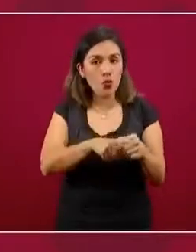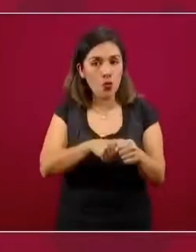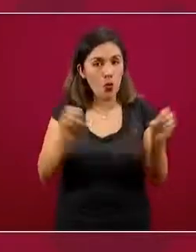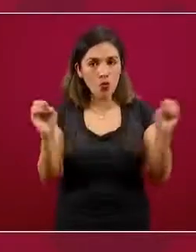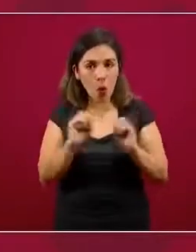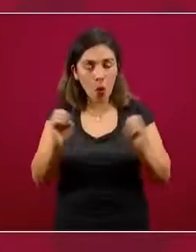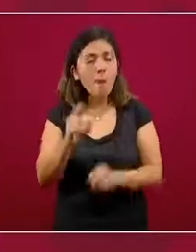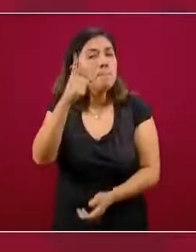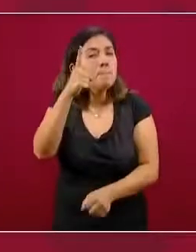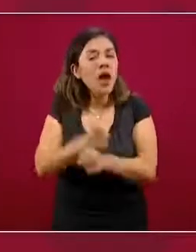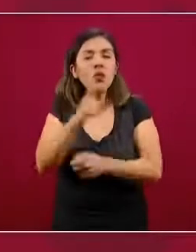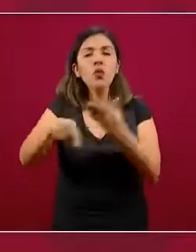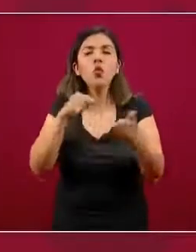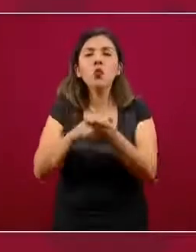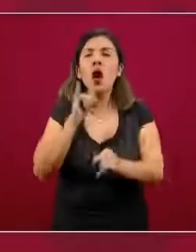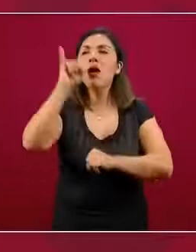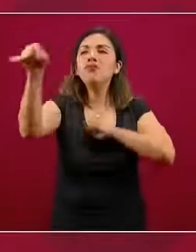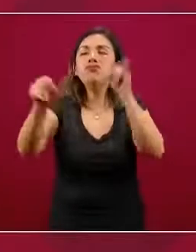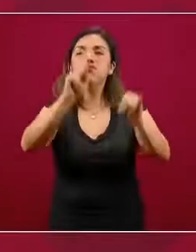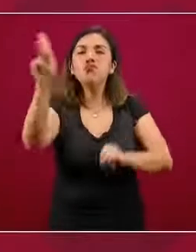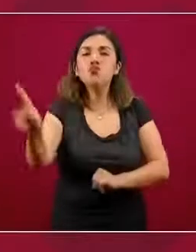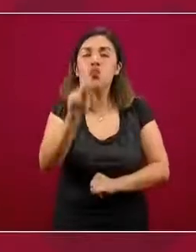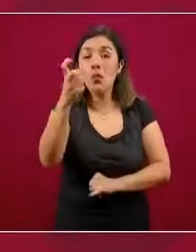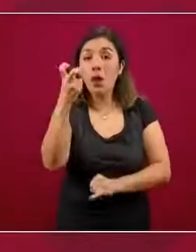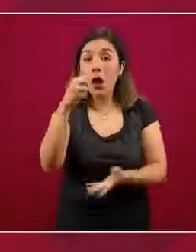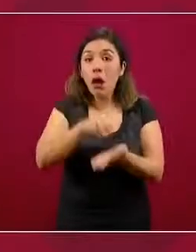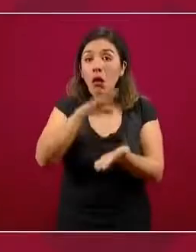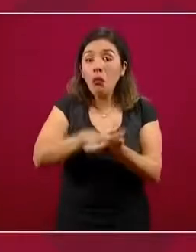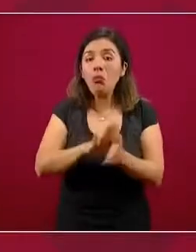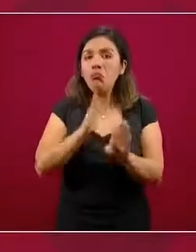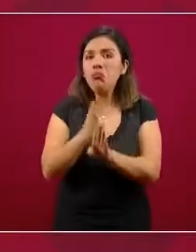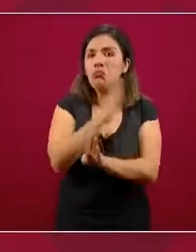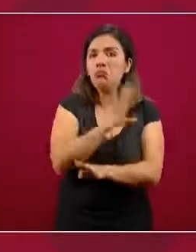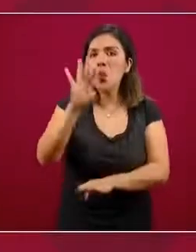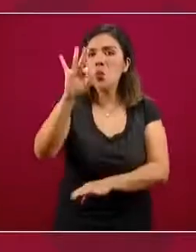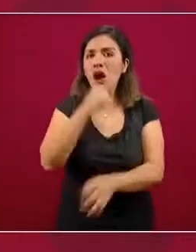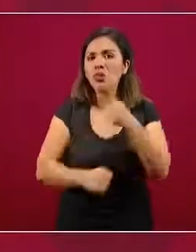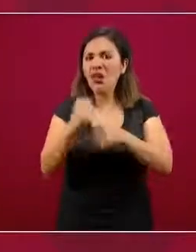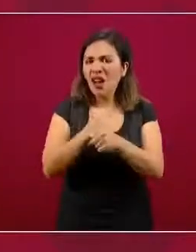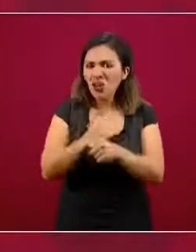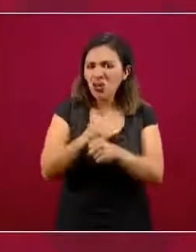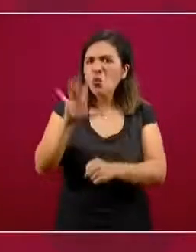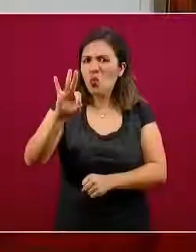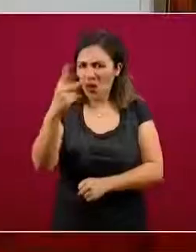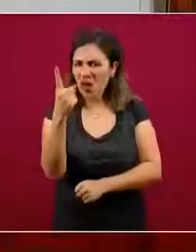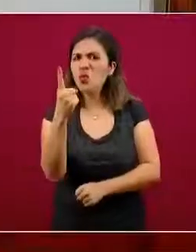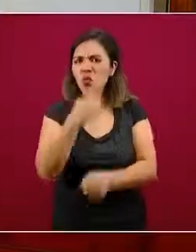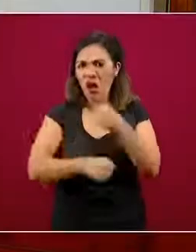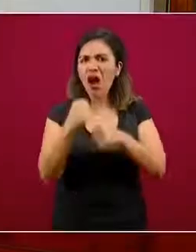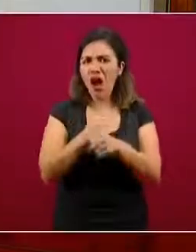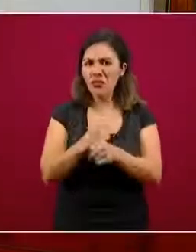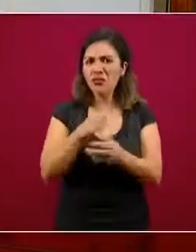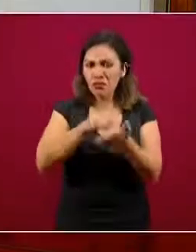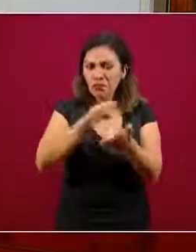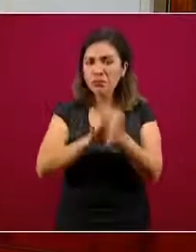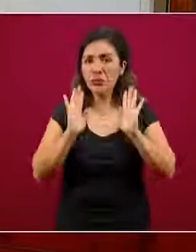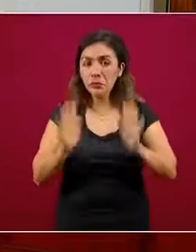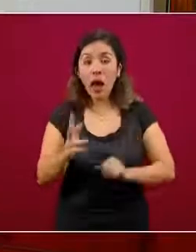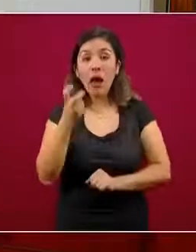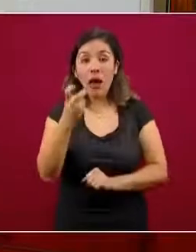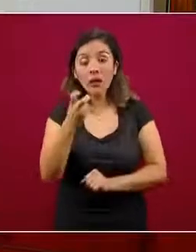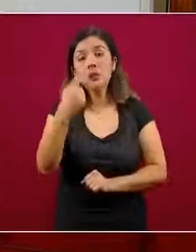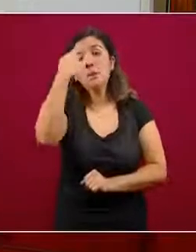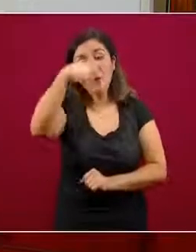en áreas rurales. Es un programa que se estableció hace 40 años, 41 ya, y